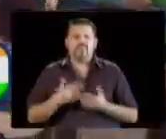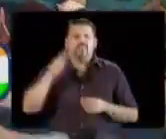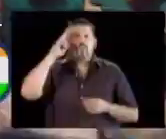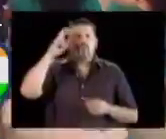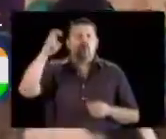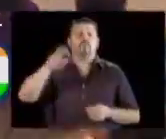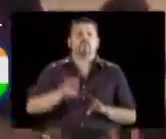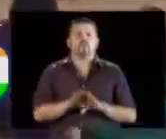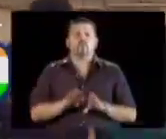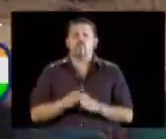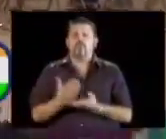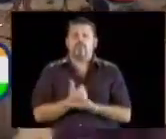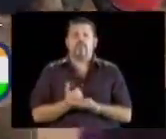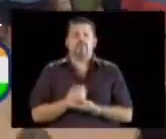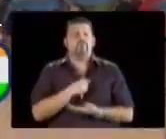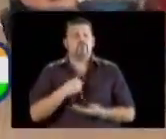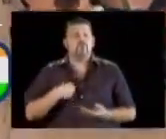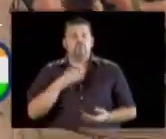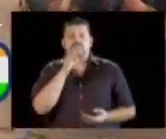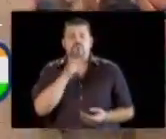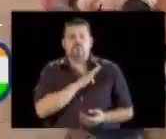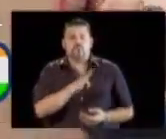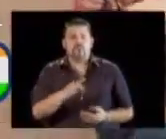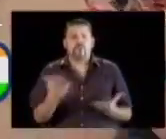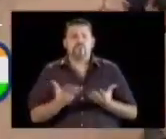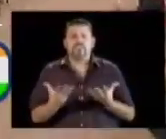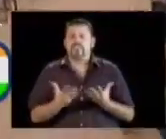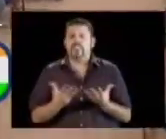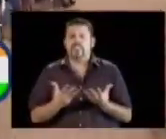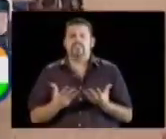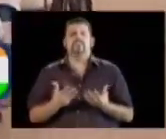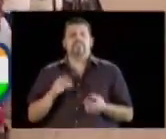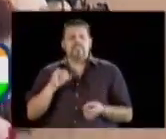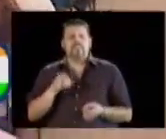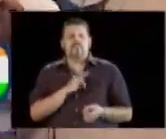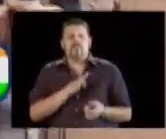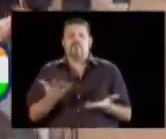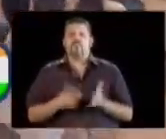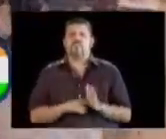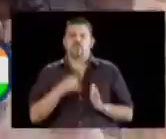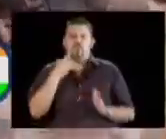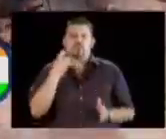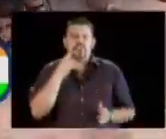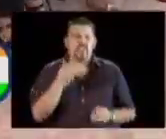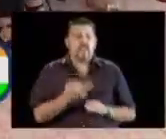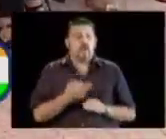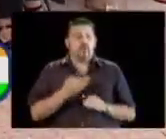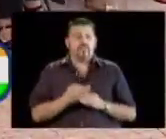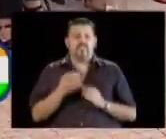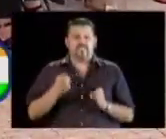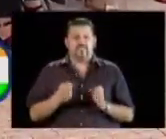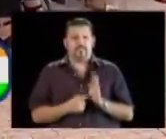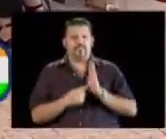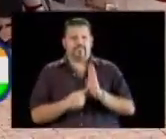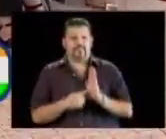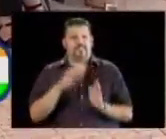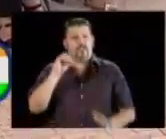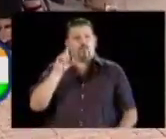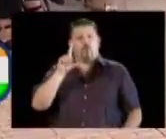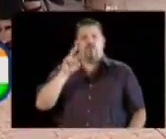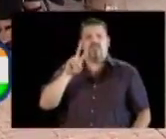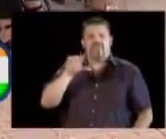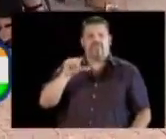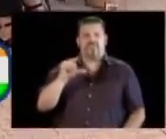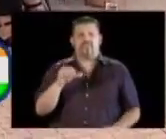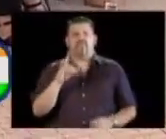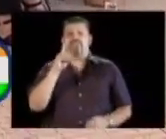sueños, sí pueden realizar algo que lograron. Aquí está presente Olivia de Dallas, que me